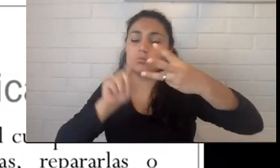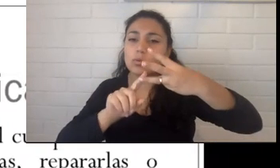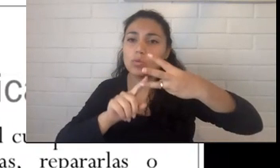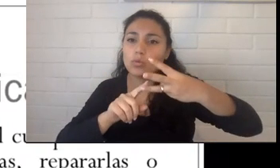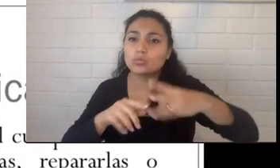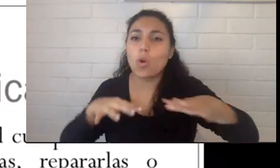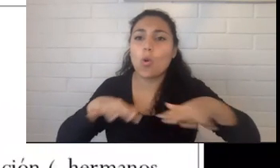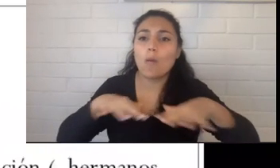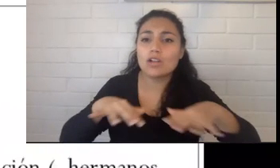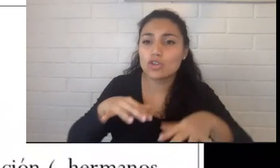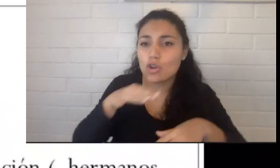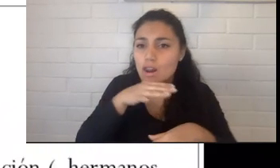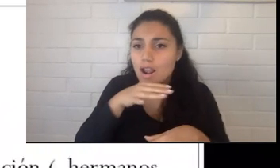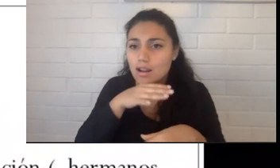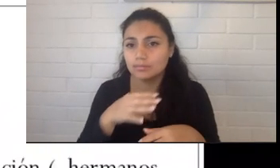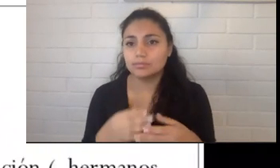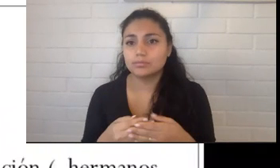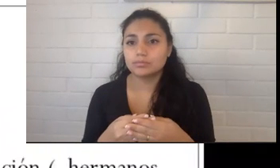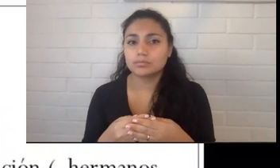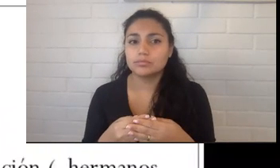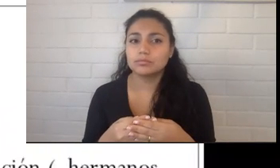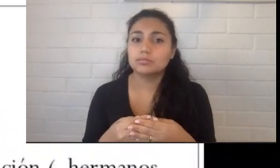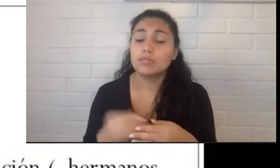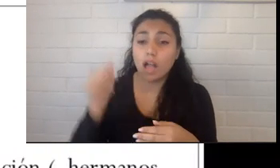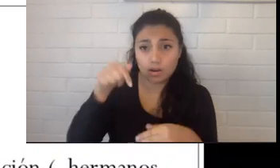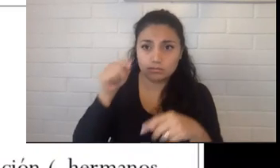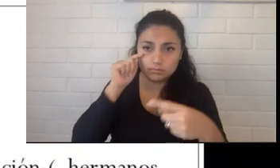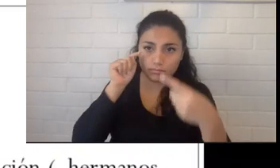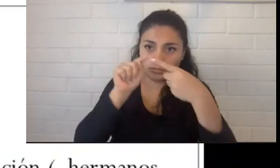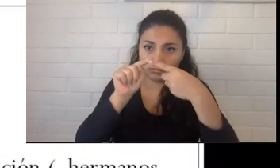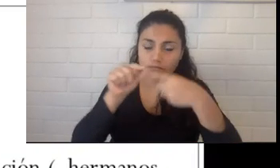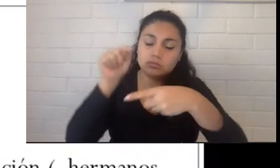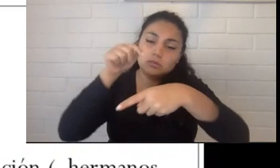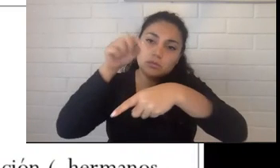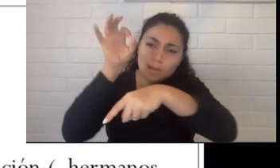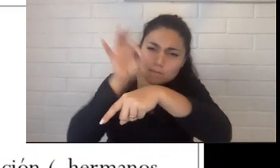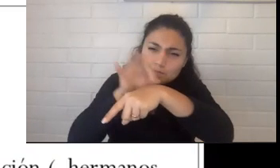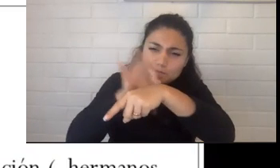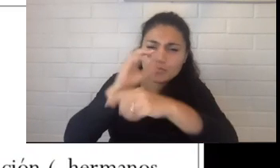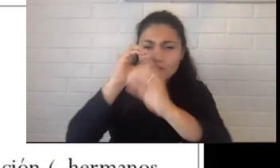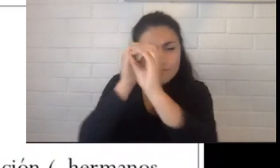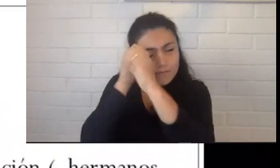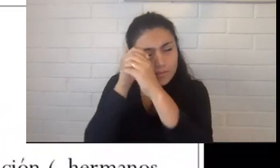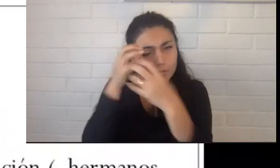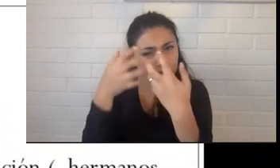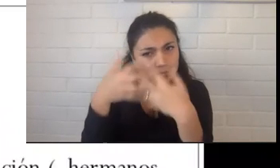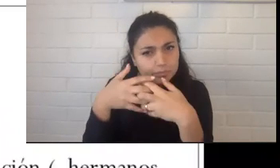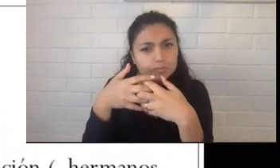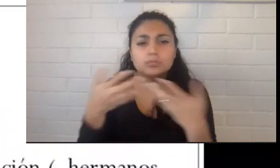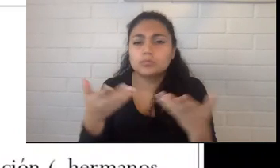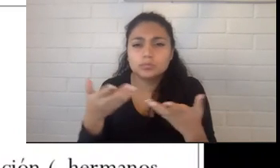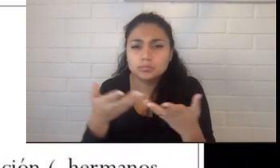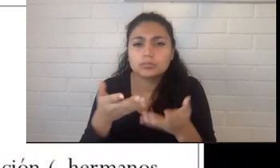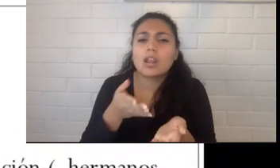Ya habíamos hablado sobre esta, vámonos directamente a lo que es la biomecánica médica. La biomecánica médica nace principalmente,